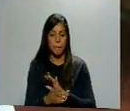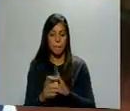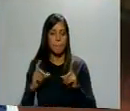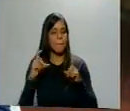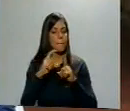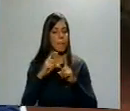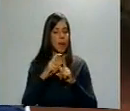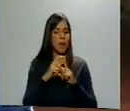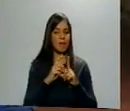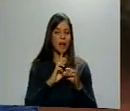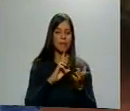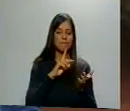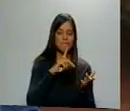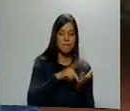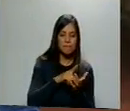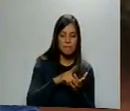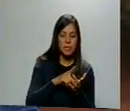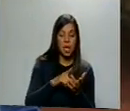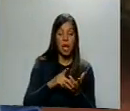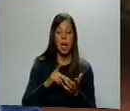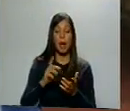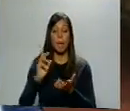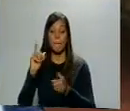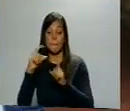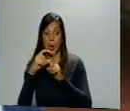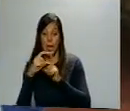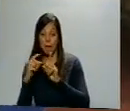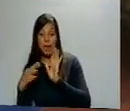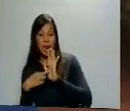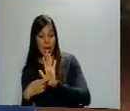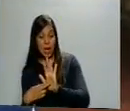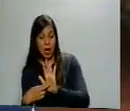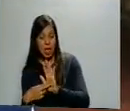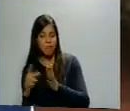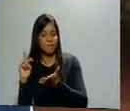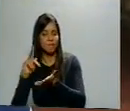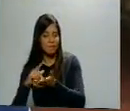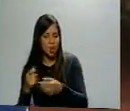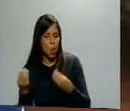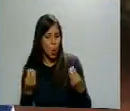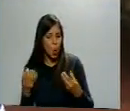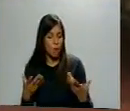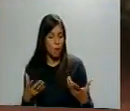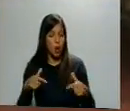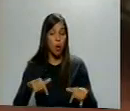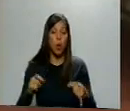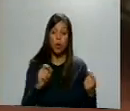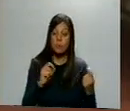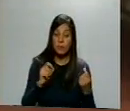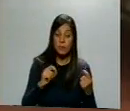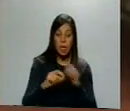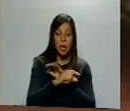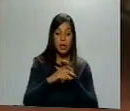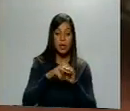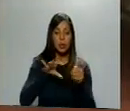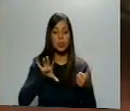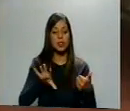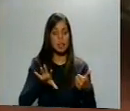representativo y la palabra participativo. Cuando estábamos discutiendo el hoy artículo 6 de la